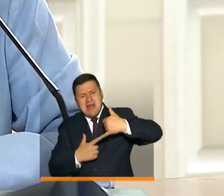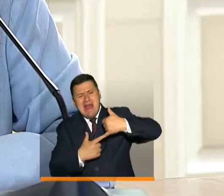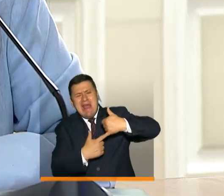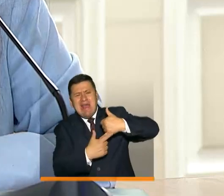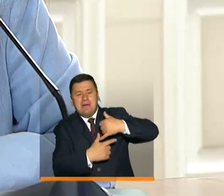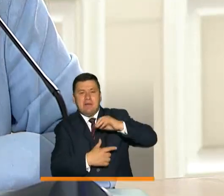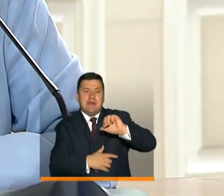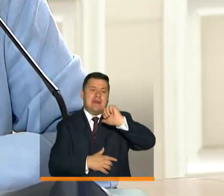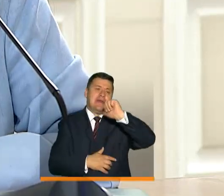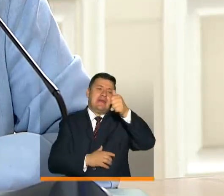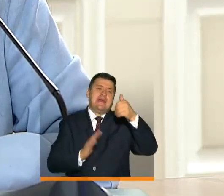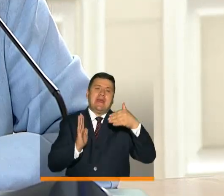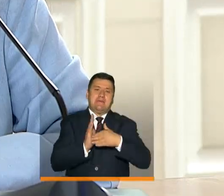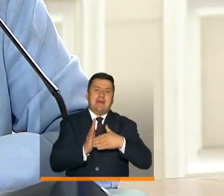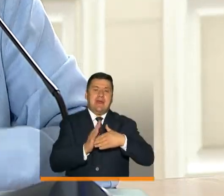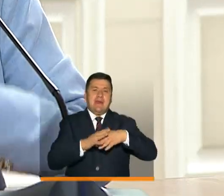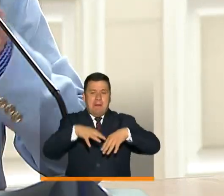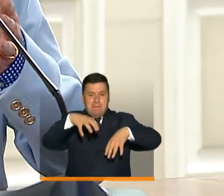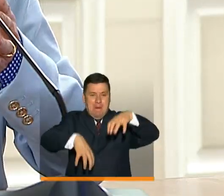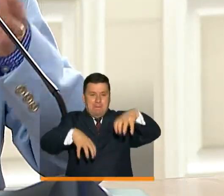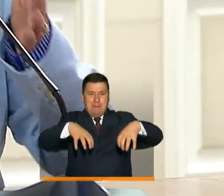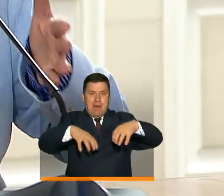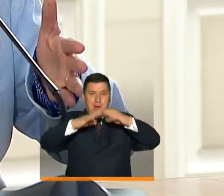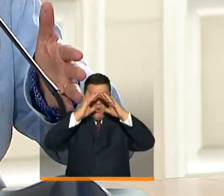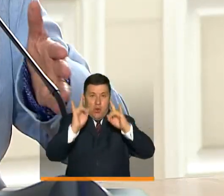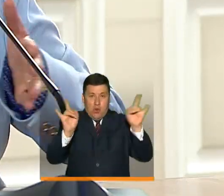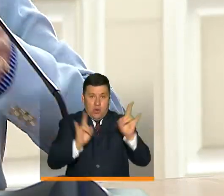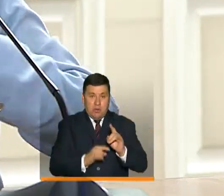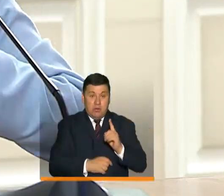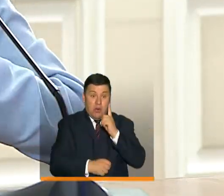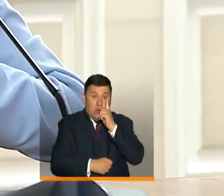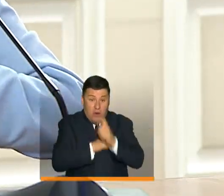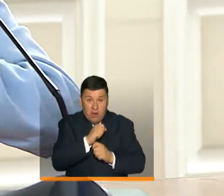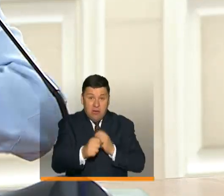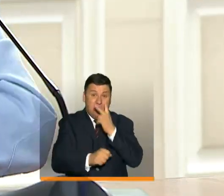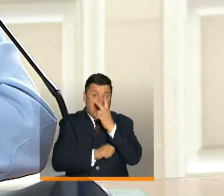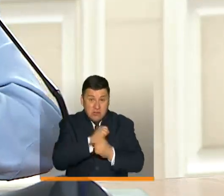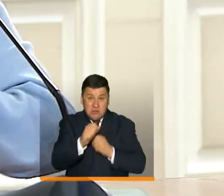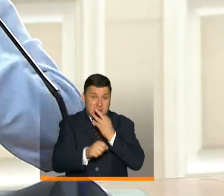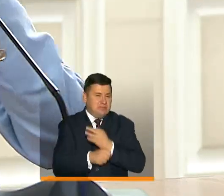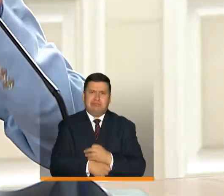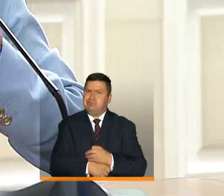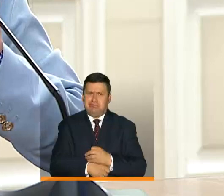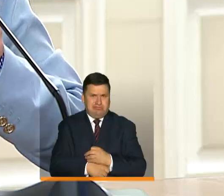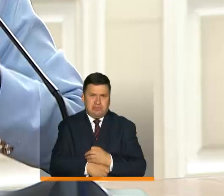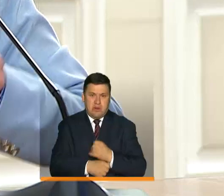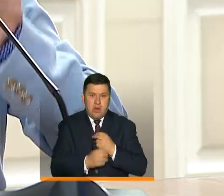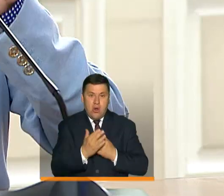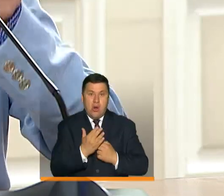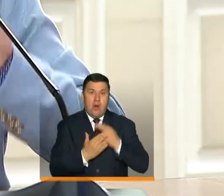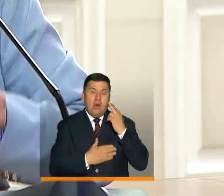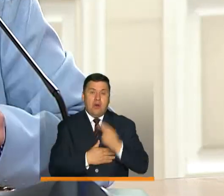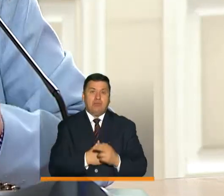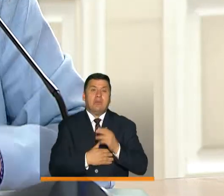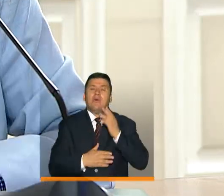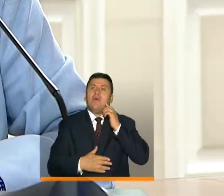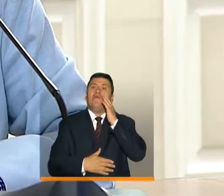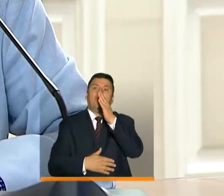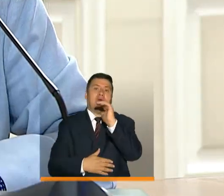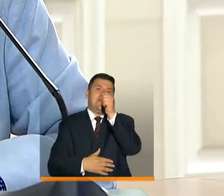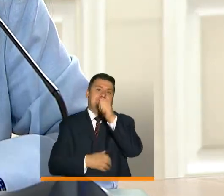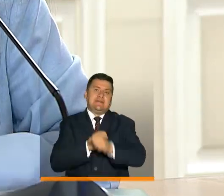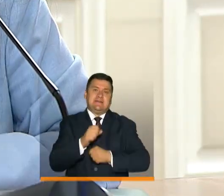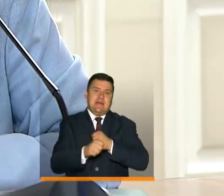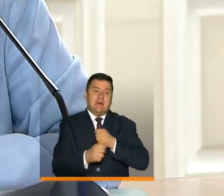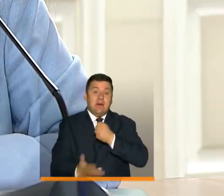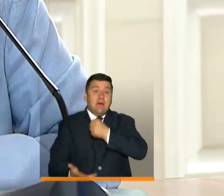son los 10.000 centros digitales. Y esto no es ni a un año, ni a dos años, ni a tres años. Es un proyecto a 10 años